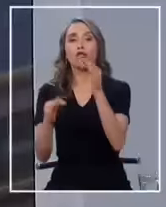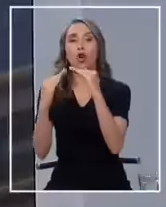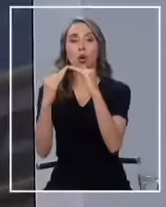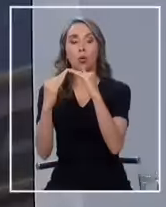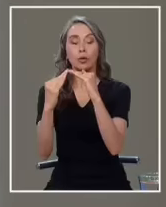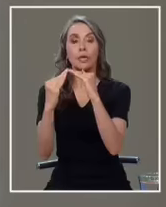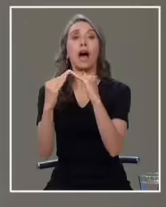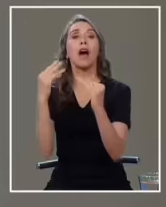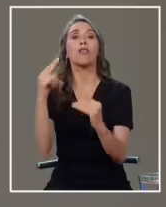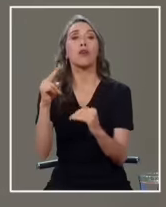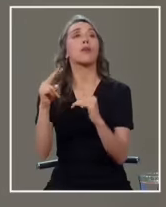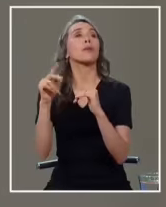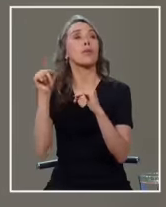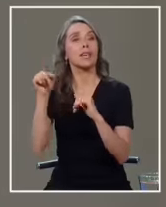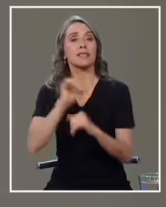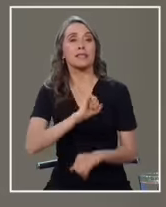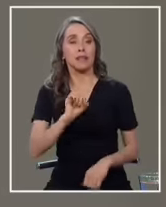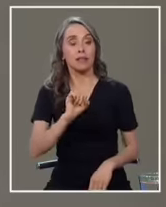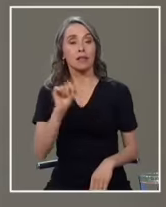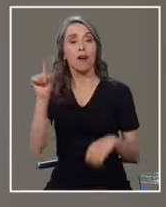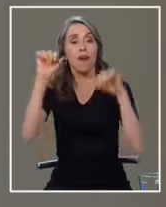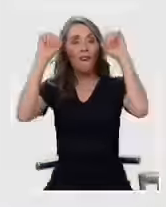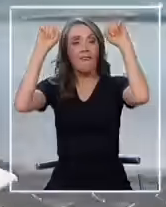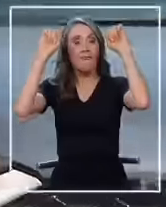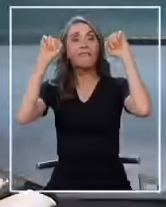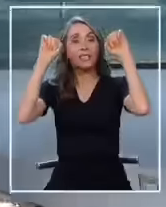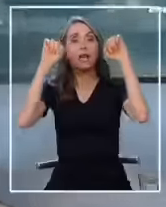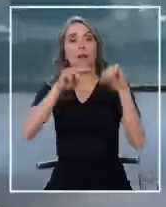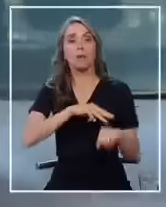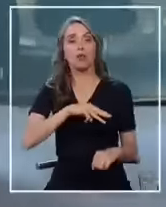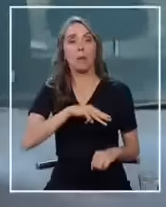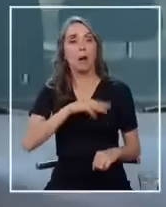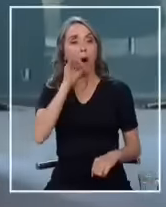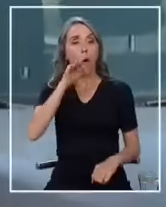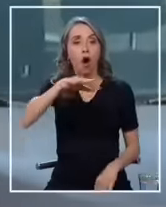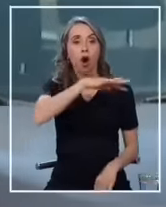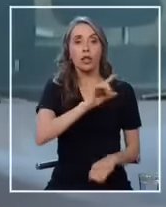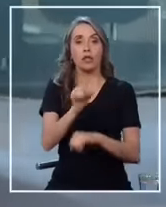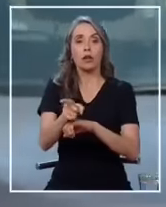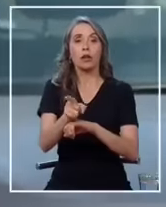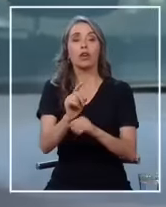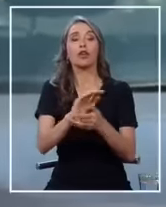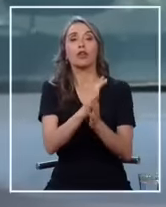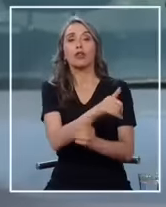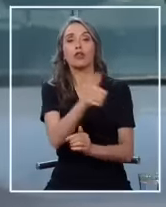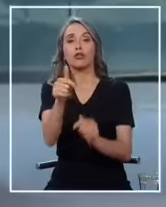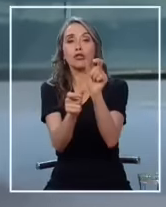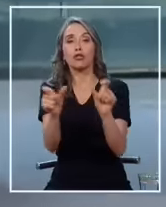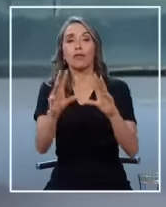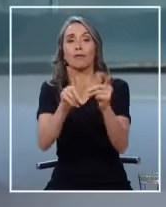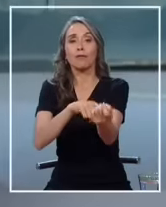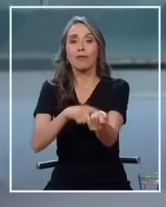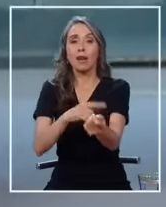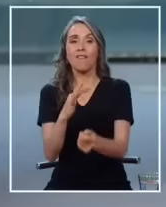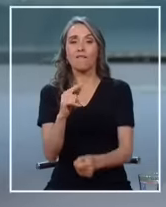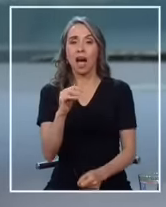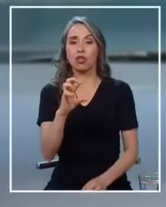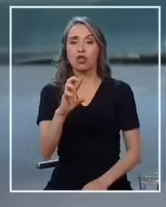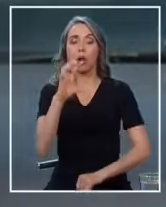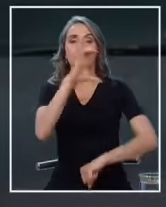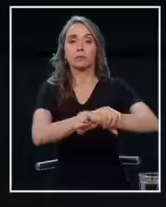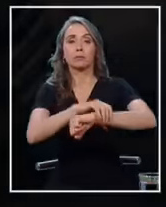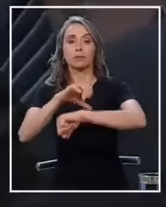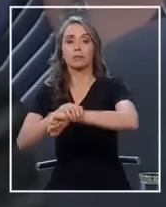que una diligencia comandada por la Fiscalía Metropolitana Oriente terminó con todo el clan Factop detenido y formalizado.